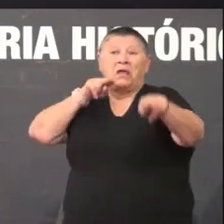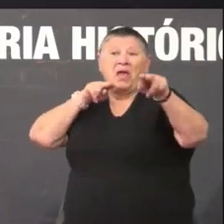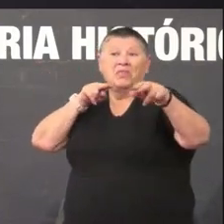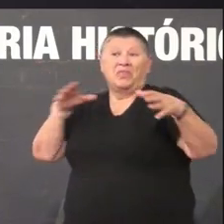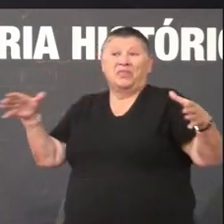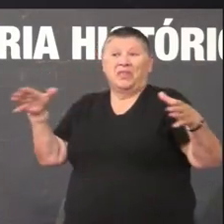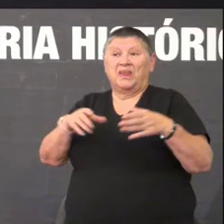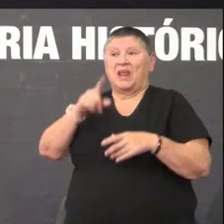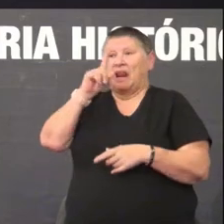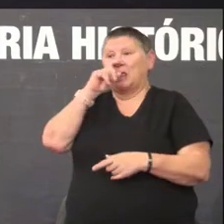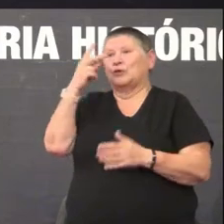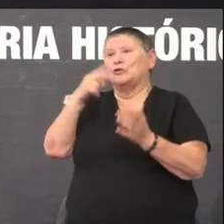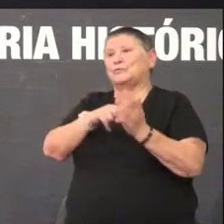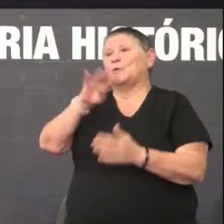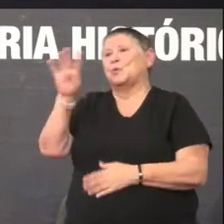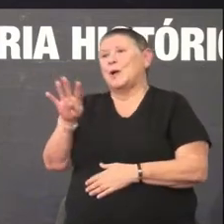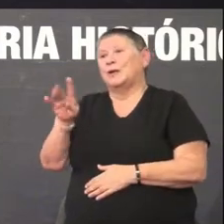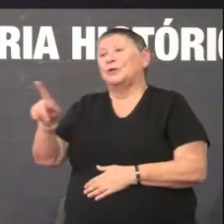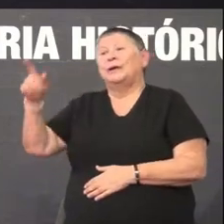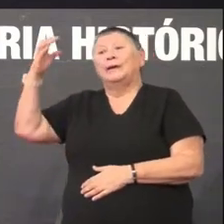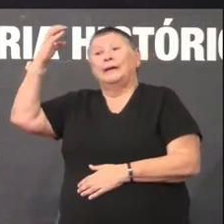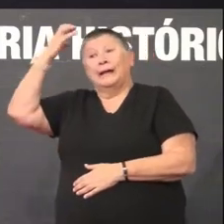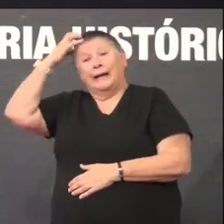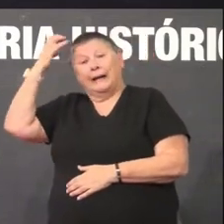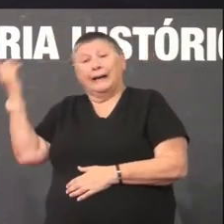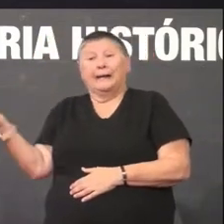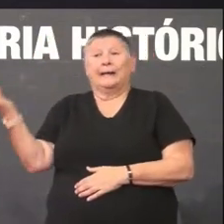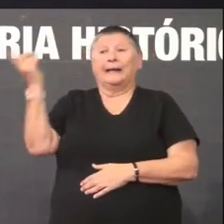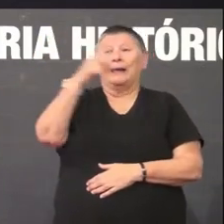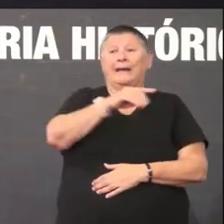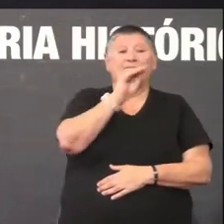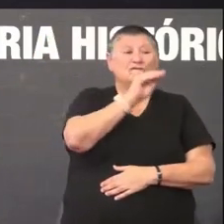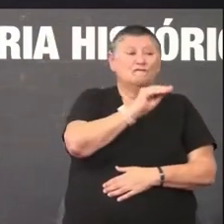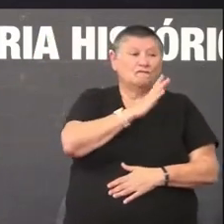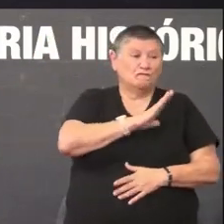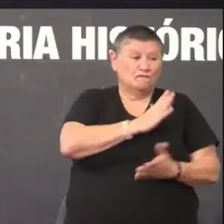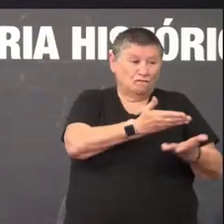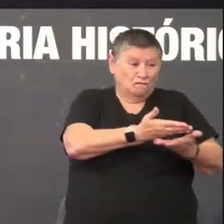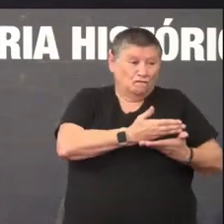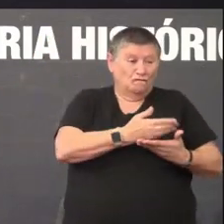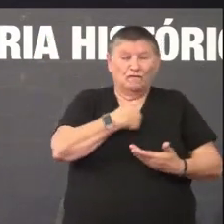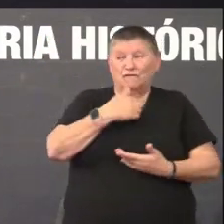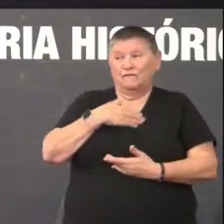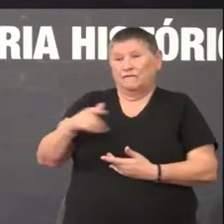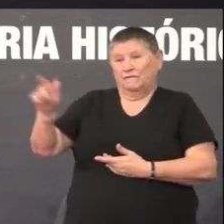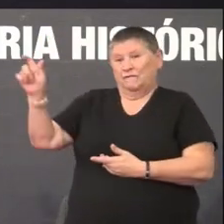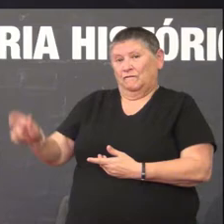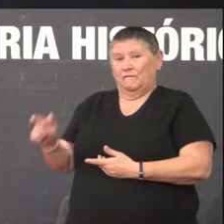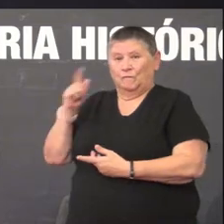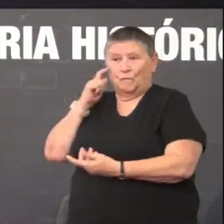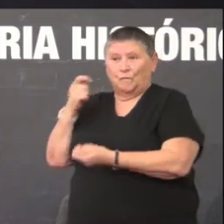el rey le pide que, por favor, si le puede echar una mano porque quiere hacer unos negocios.